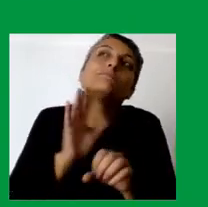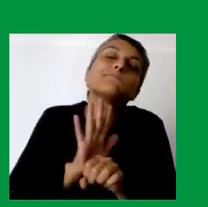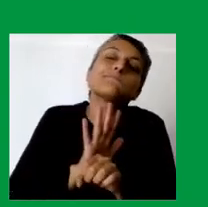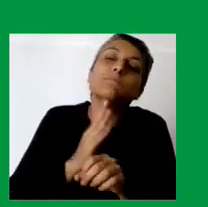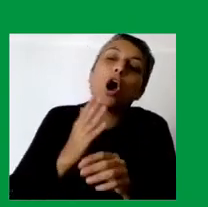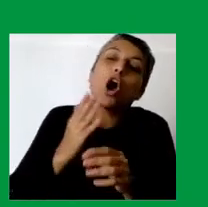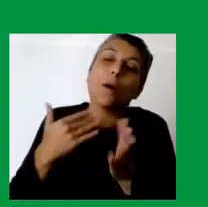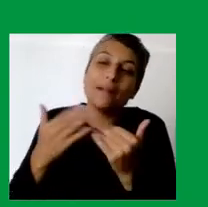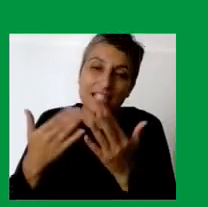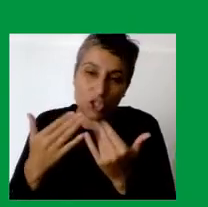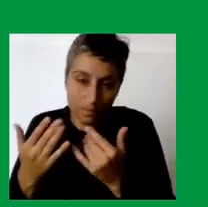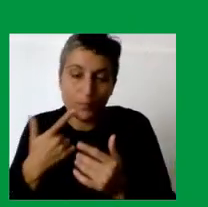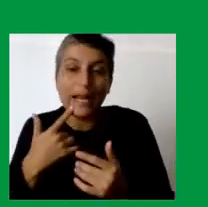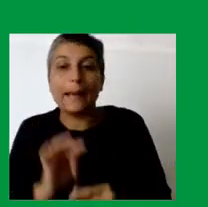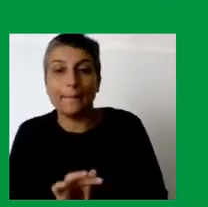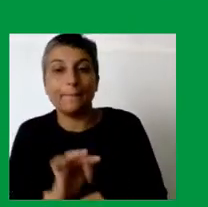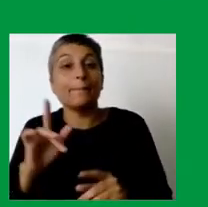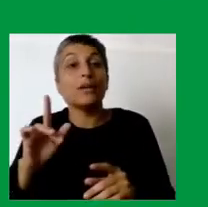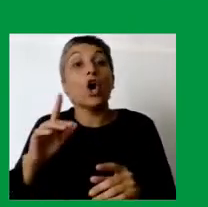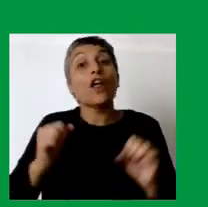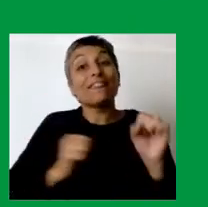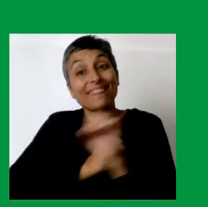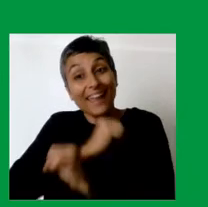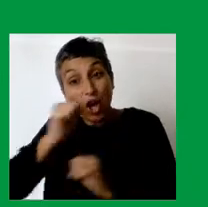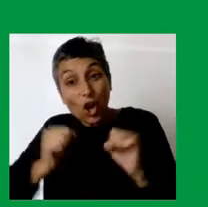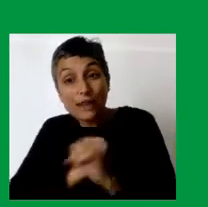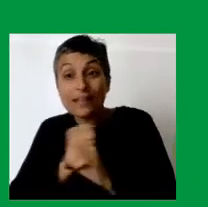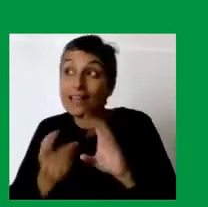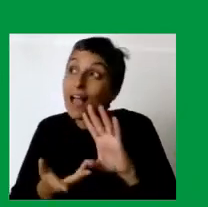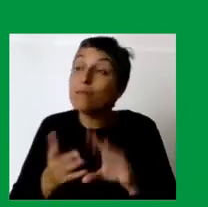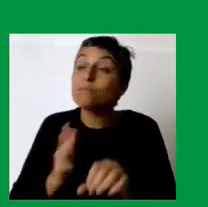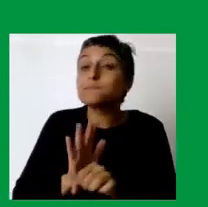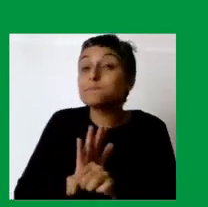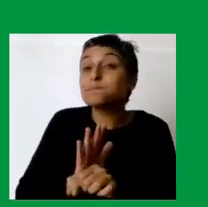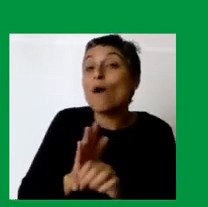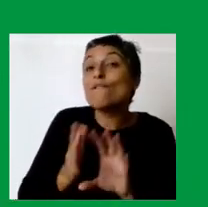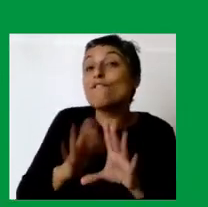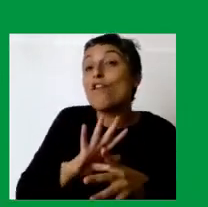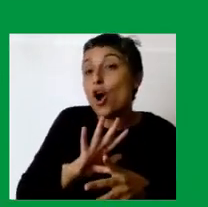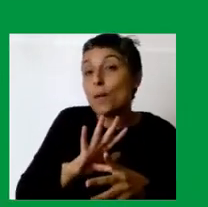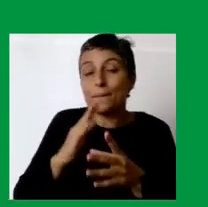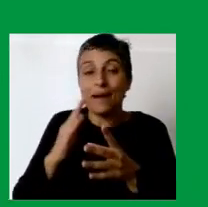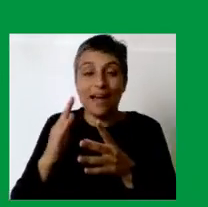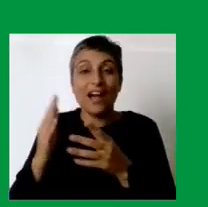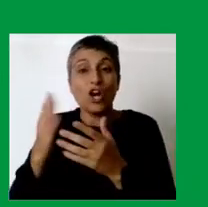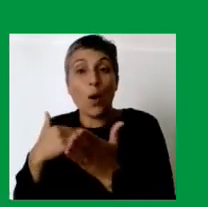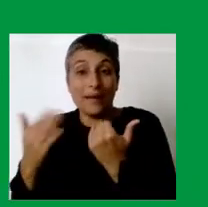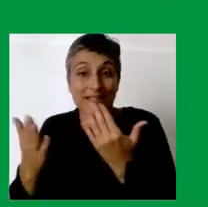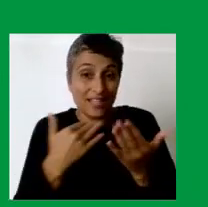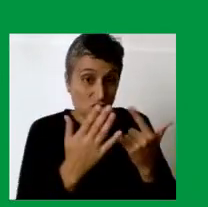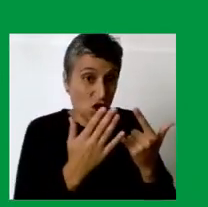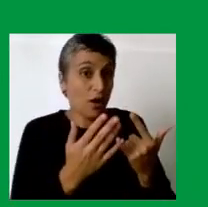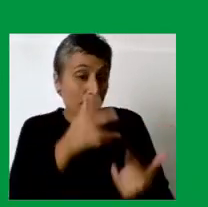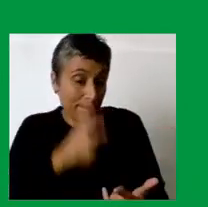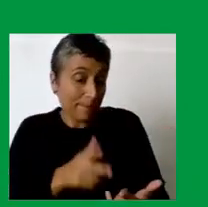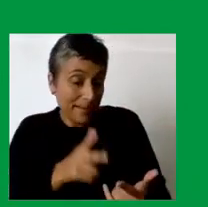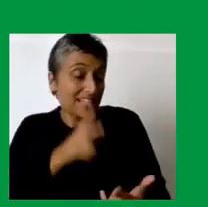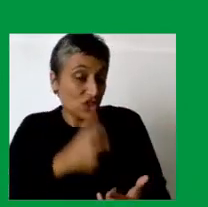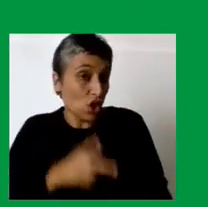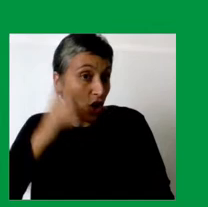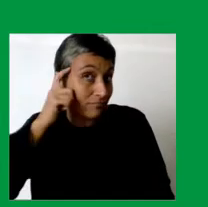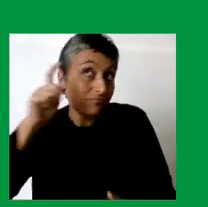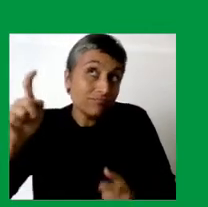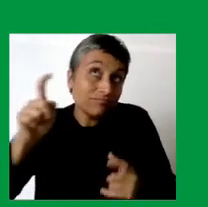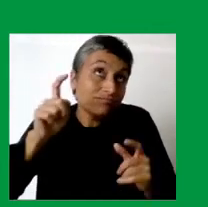podemos ver a las tecnologías como conversaciones que nos inventamos nosotros, las personas, los seres humanos,